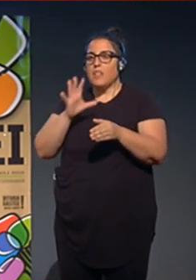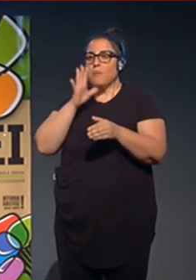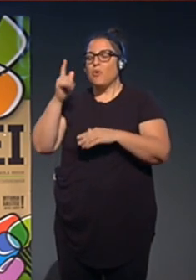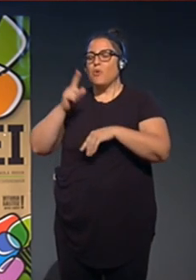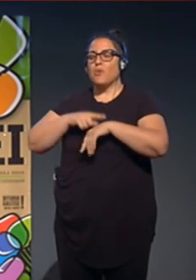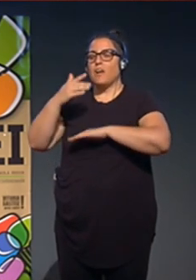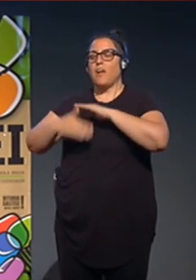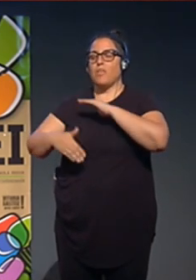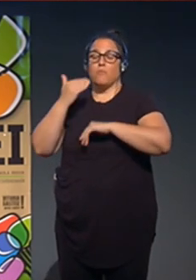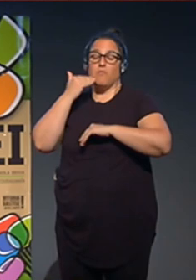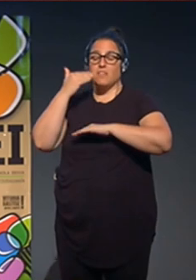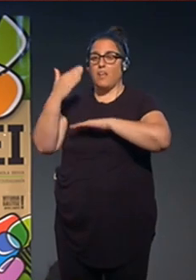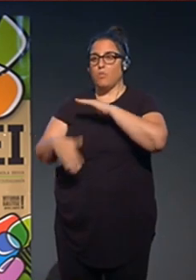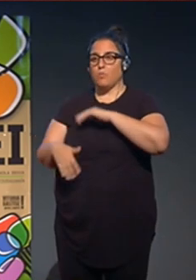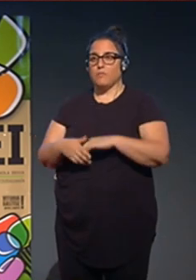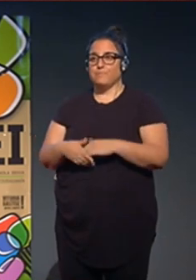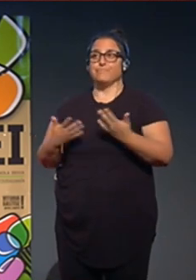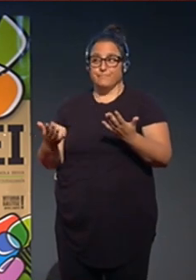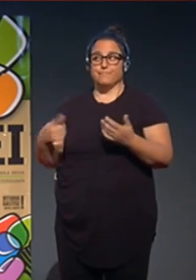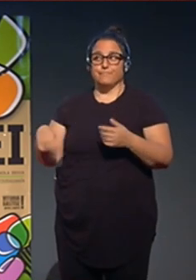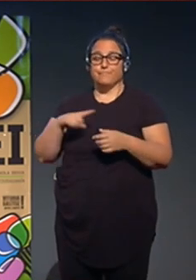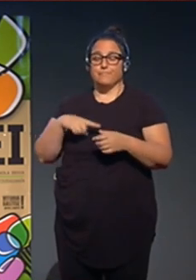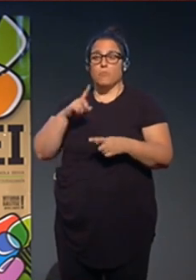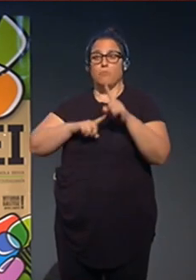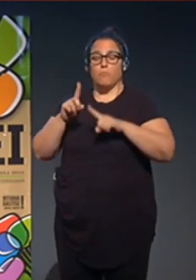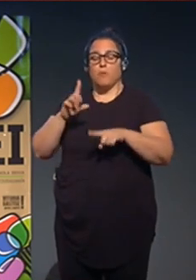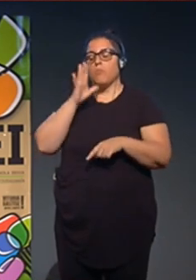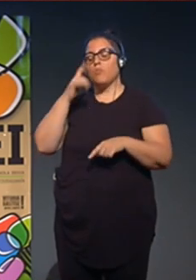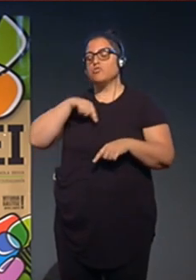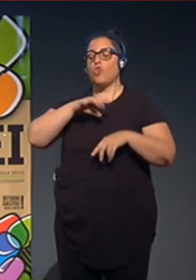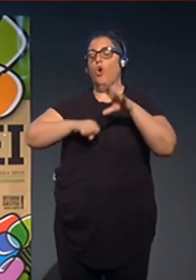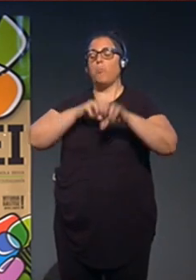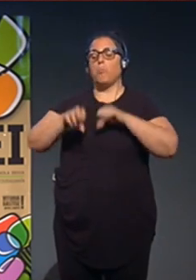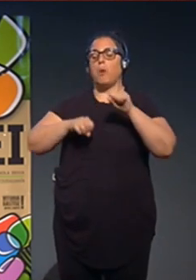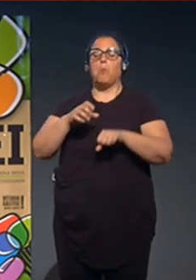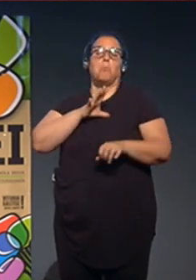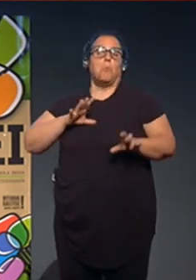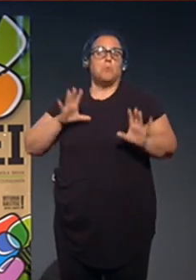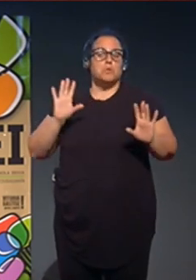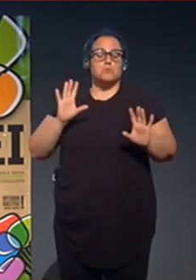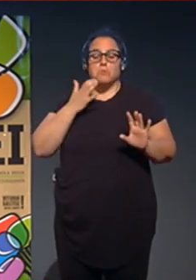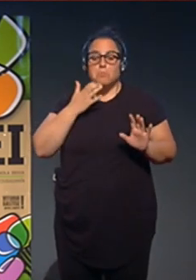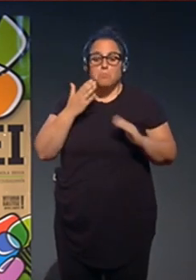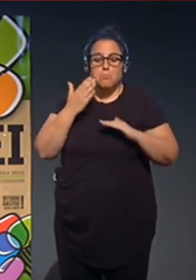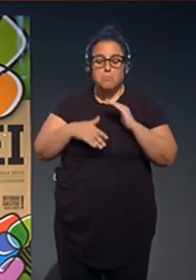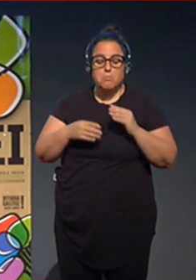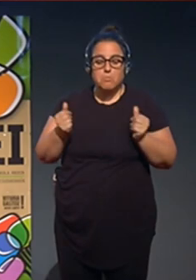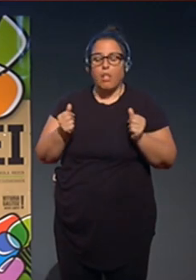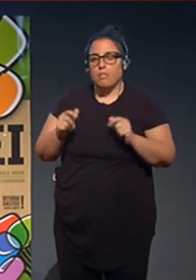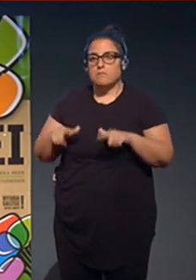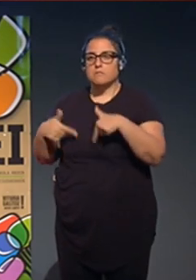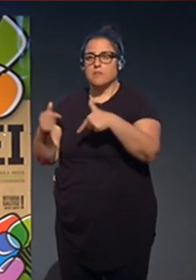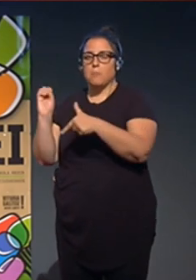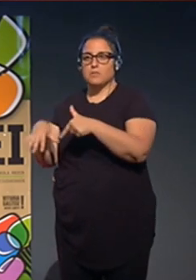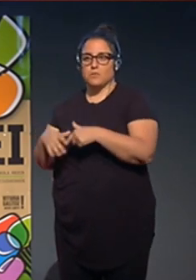nosotros eh que compramos más por si acaso y luego si no se tira Tú decías nayara cuando se me caía un trocito de pan y